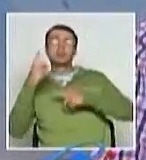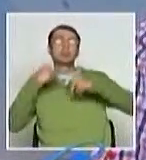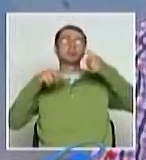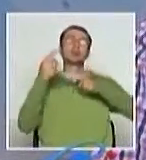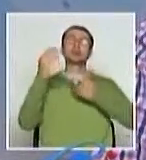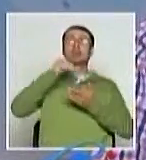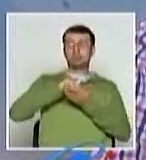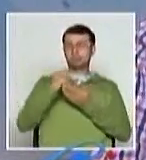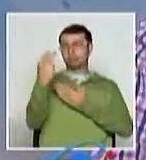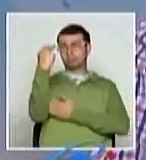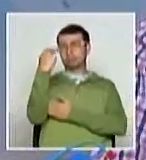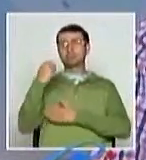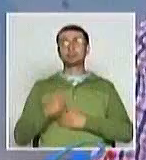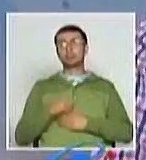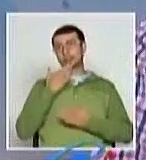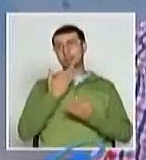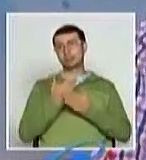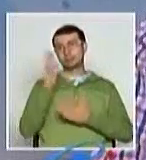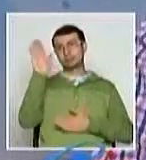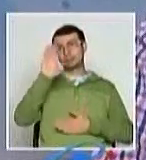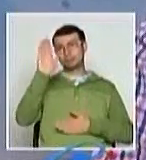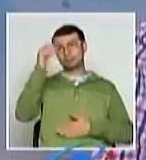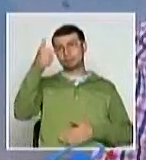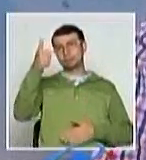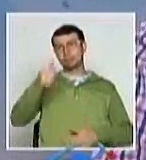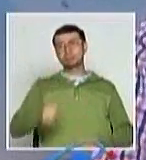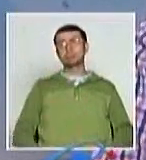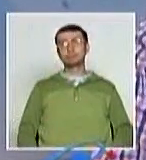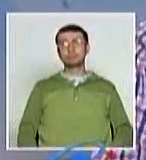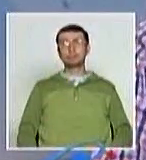rojas.net Muchas gracias por estar con